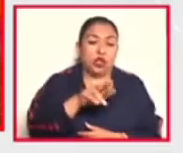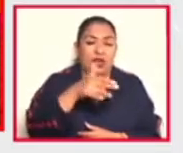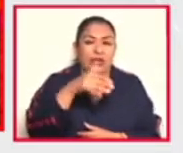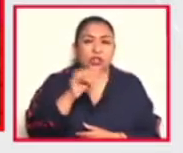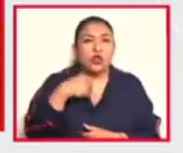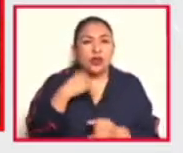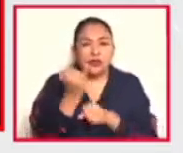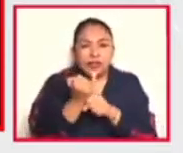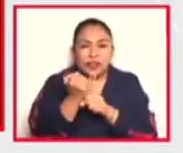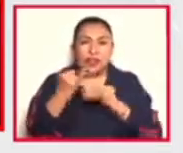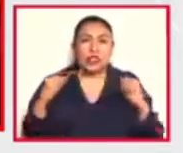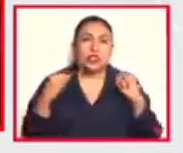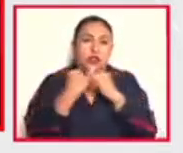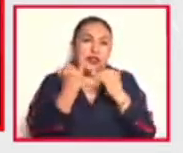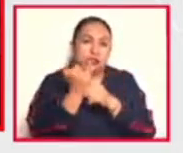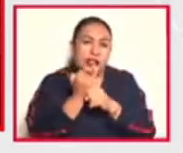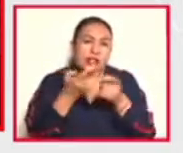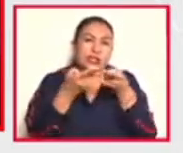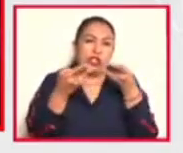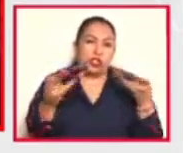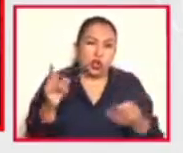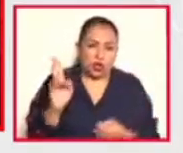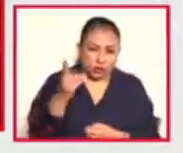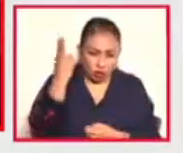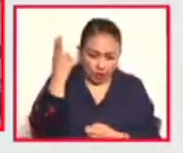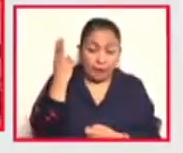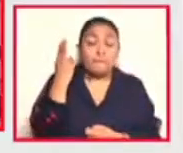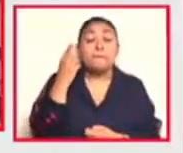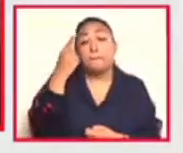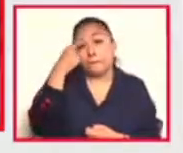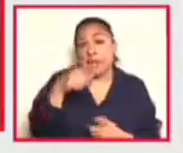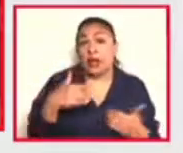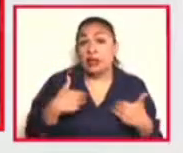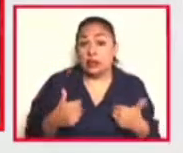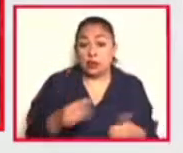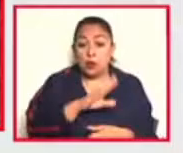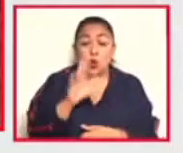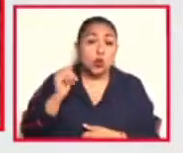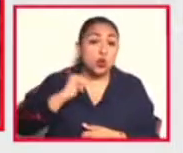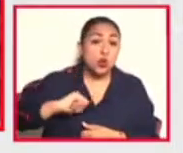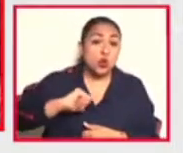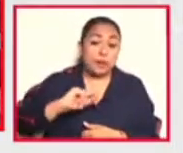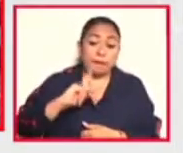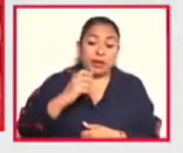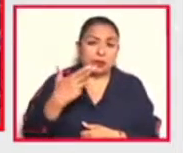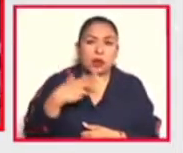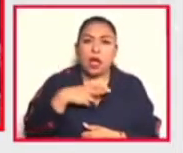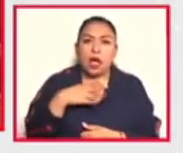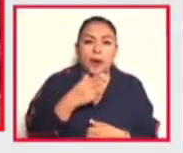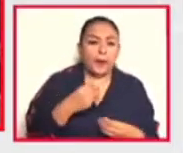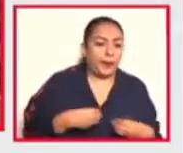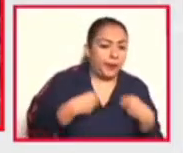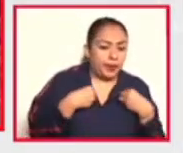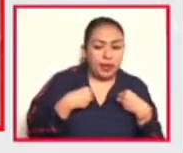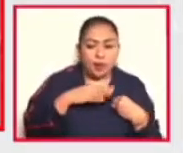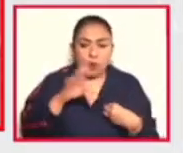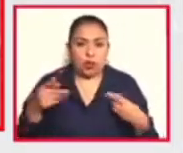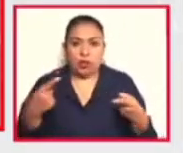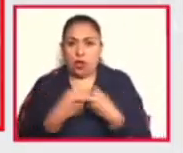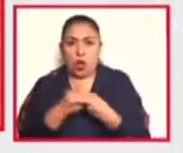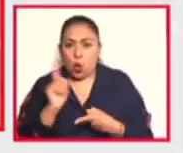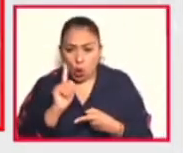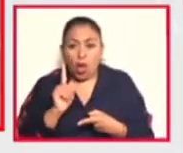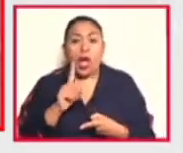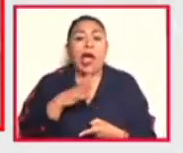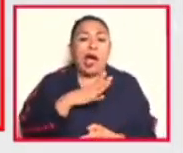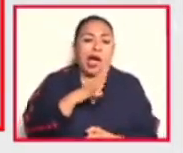de Investigaciones Históricas de la UNAM, para entender la muerte prehispánica no se puede oponer la vida y la muerte, sino la existencia